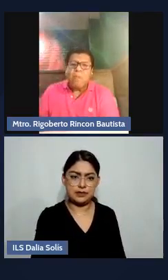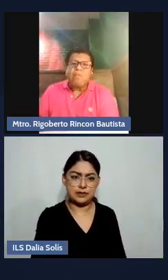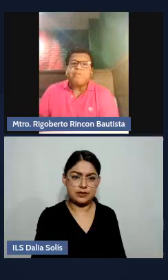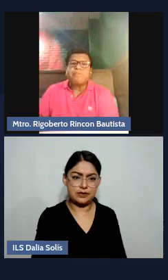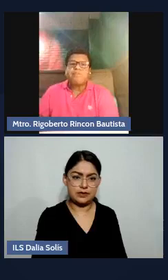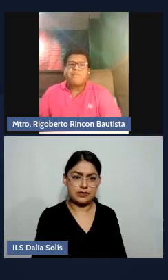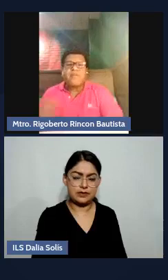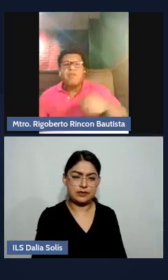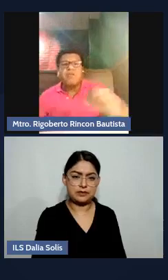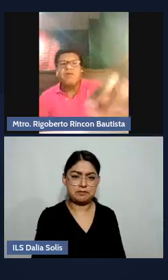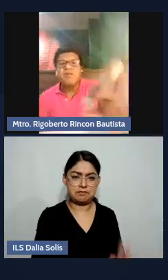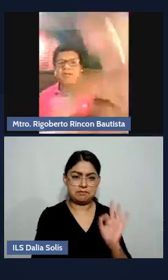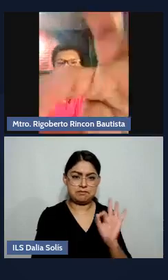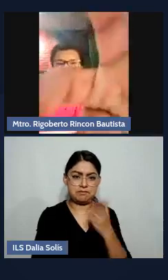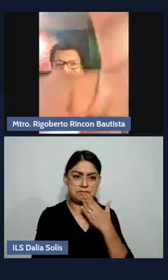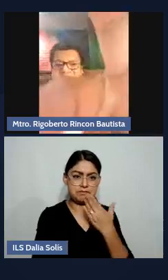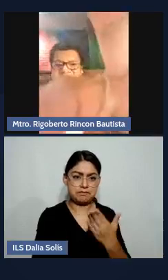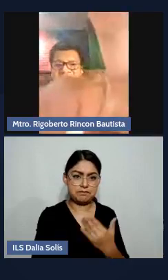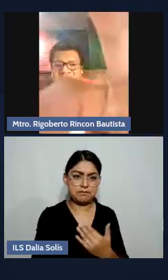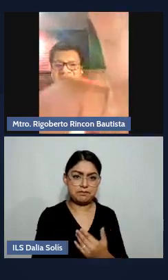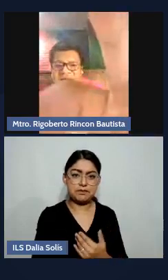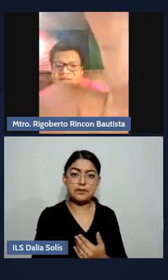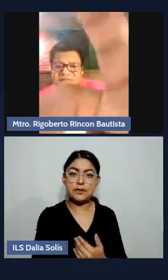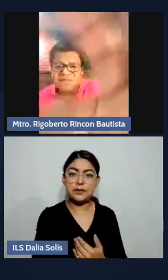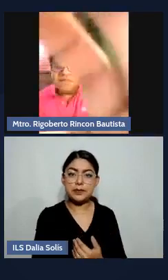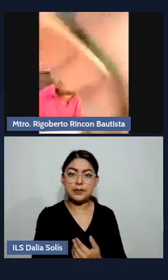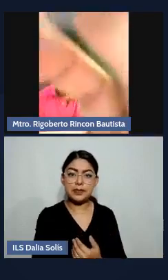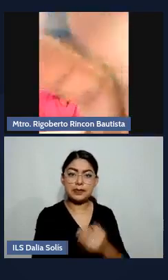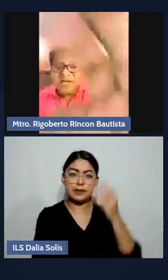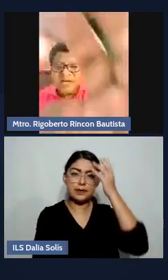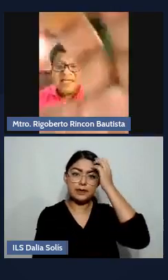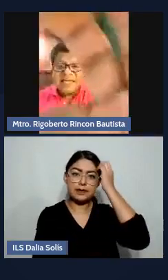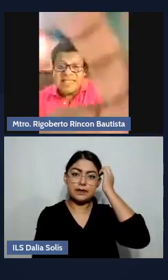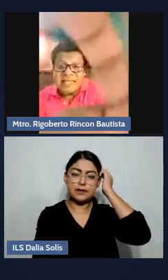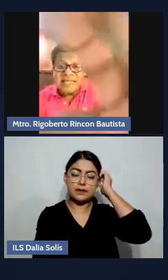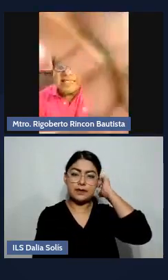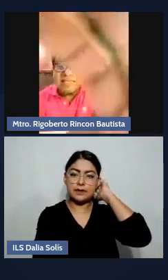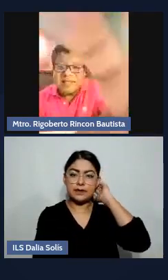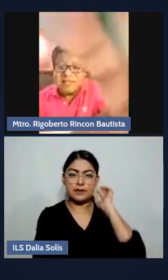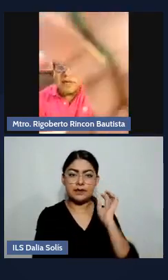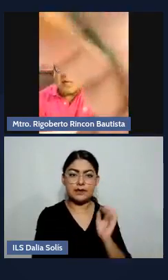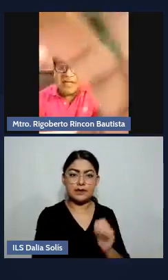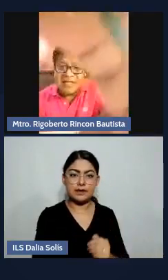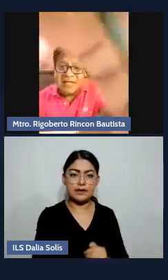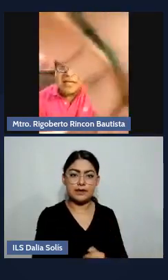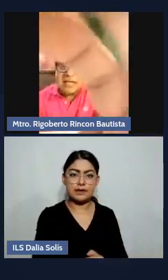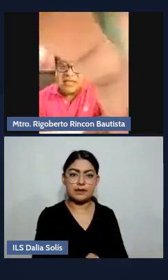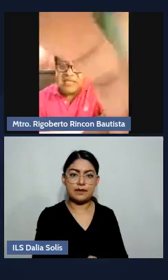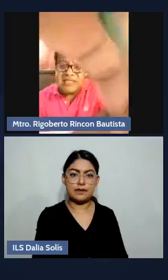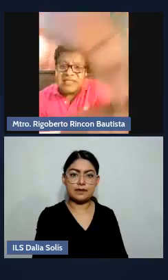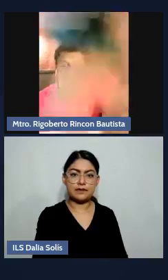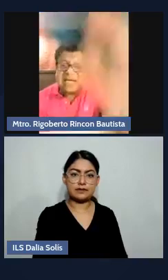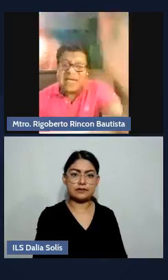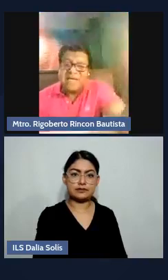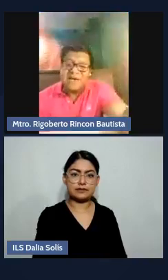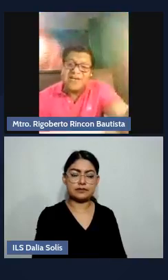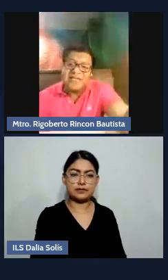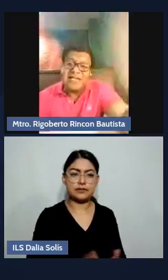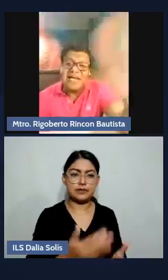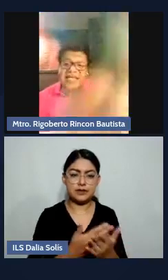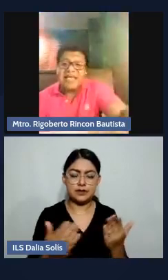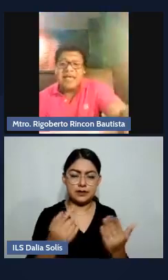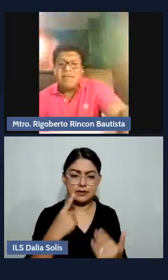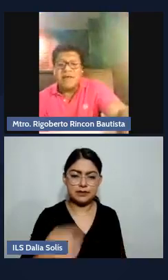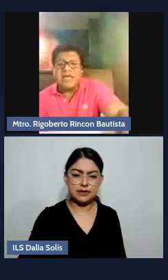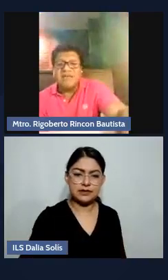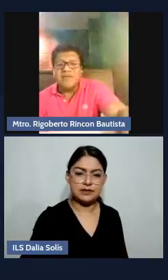Muy bien, vamos a ir viendo acá, en esta parte importante, Dice, en menores de edad, por